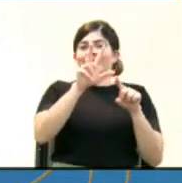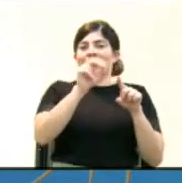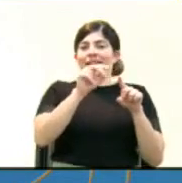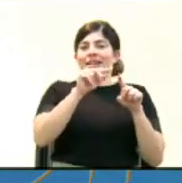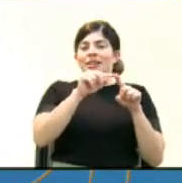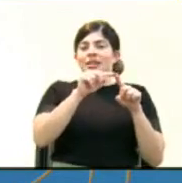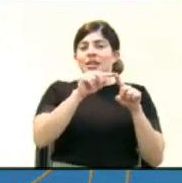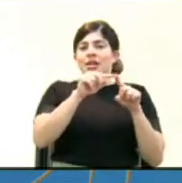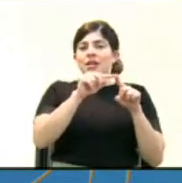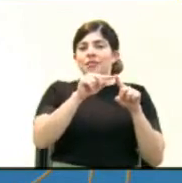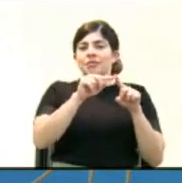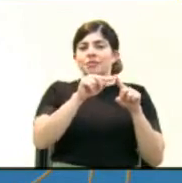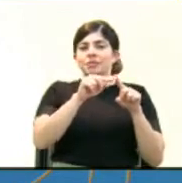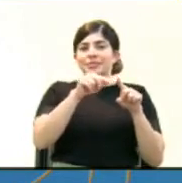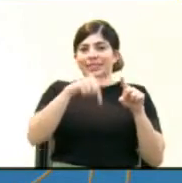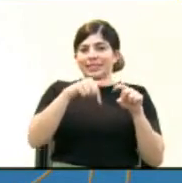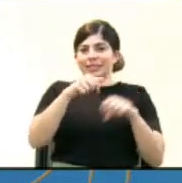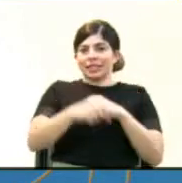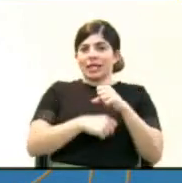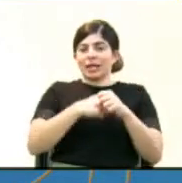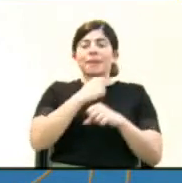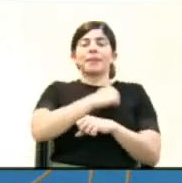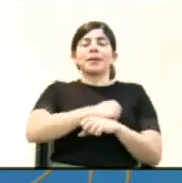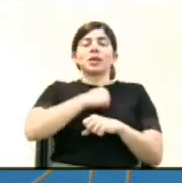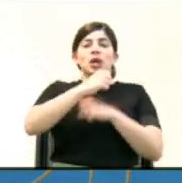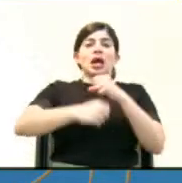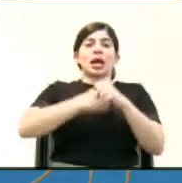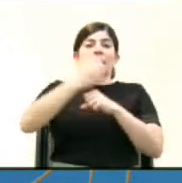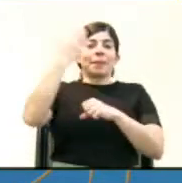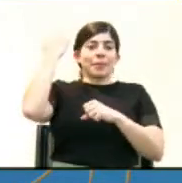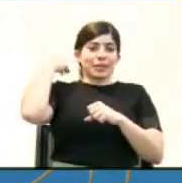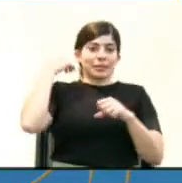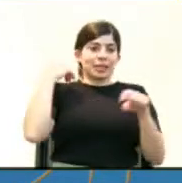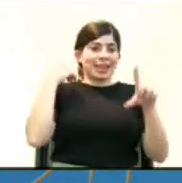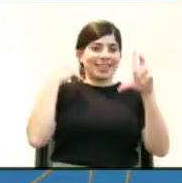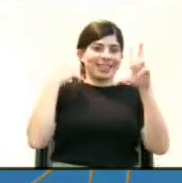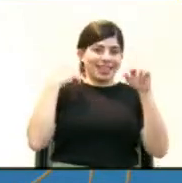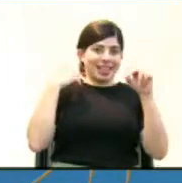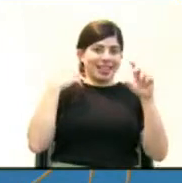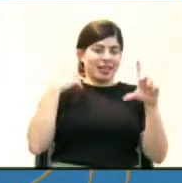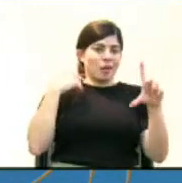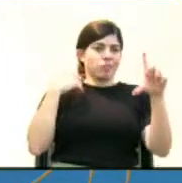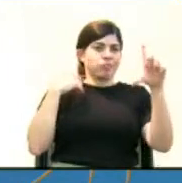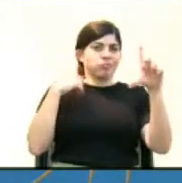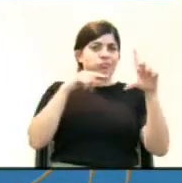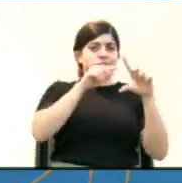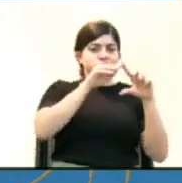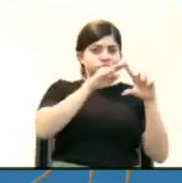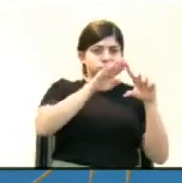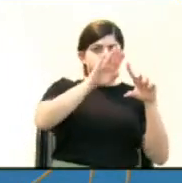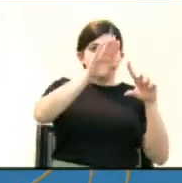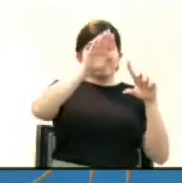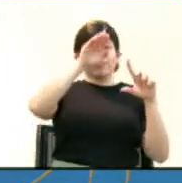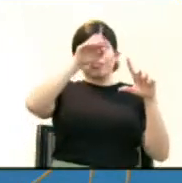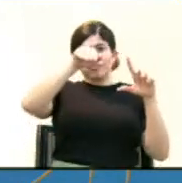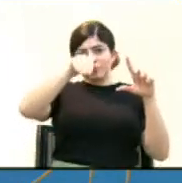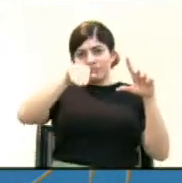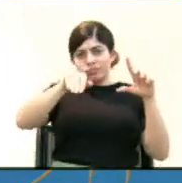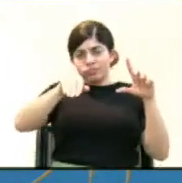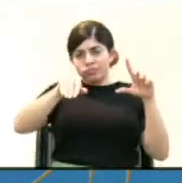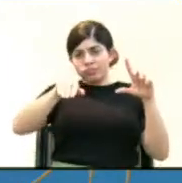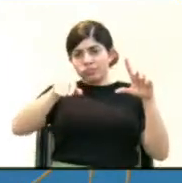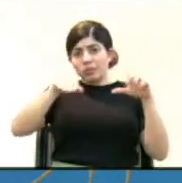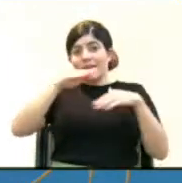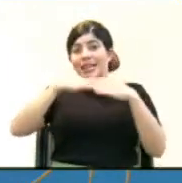semana 30 en este año, perdón, en el año pasado, vemos cómo subió la curva, luego bajó,